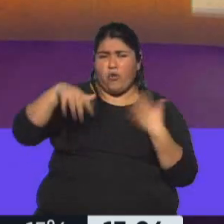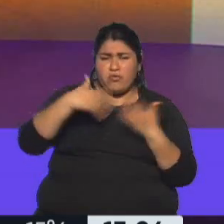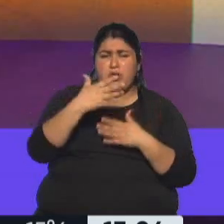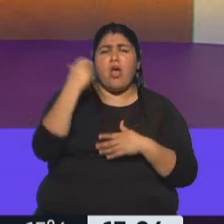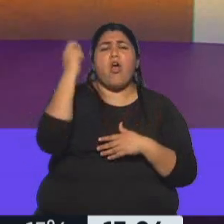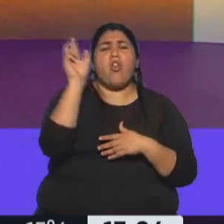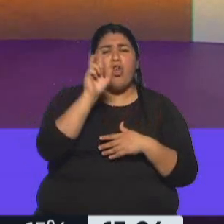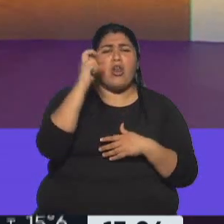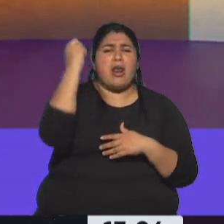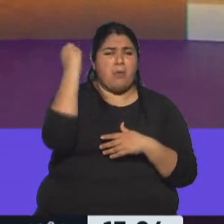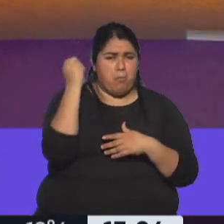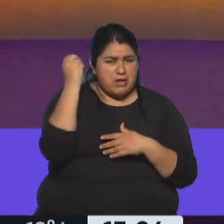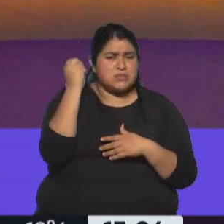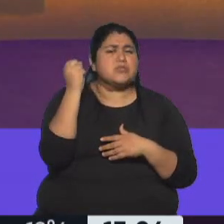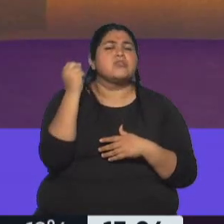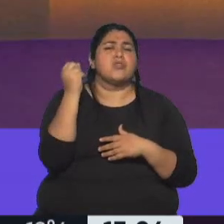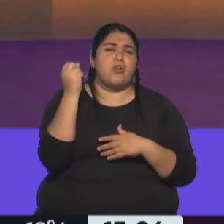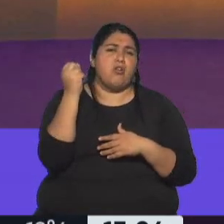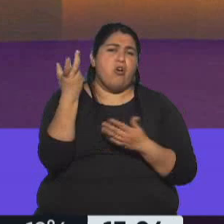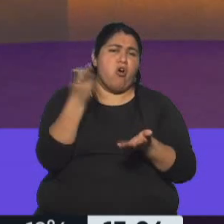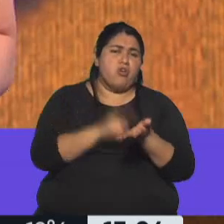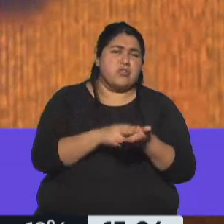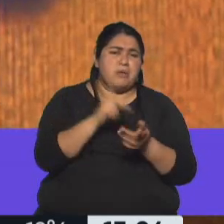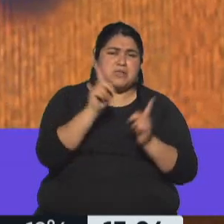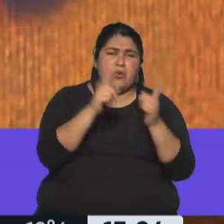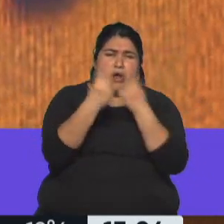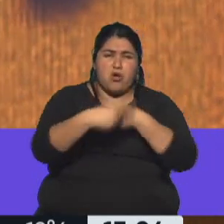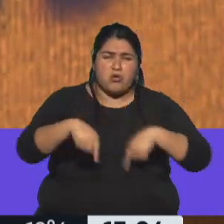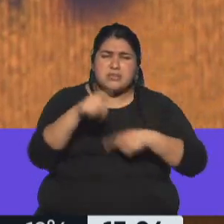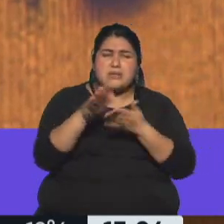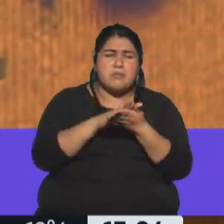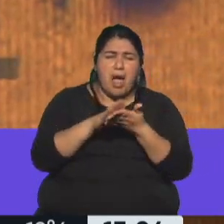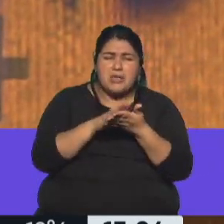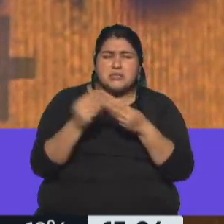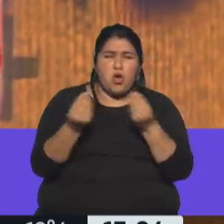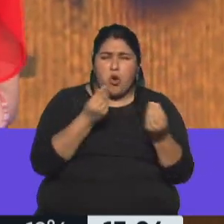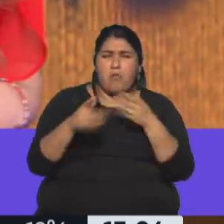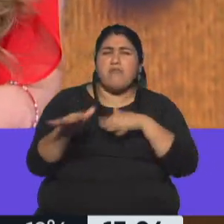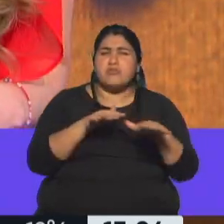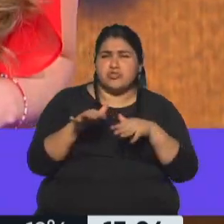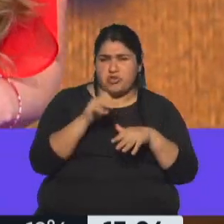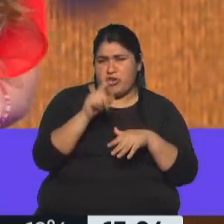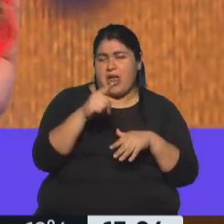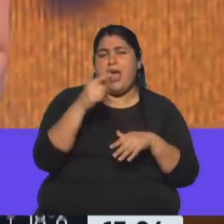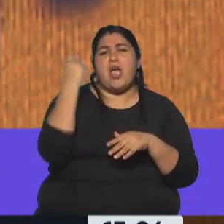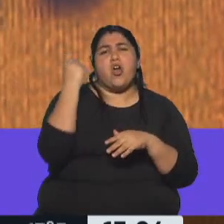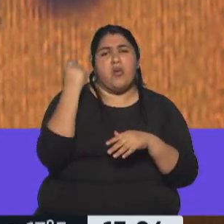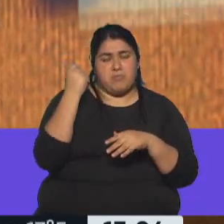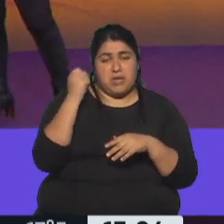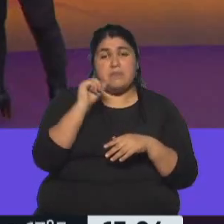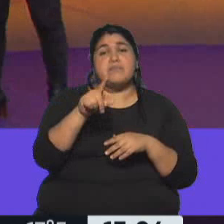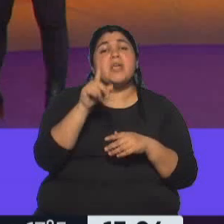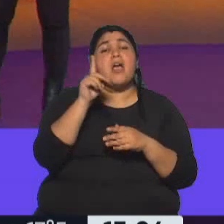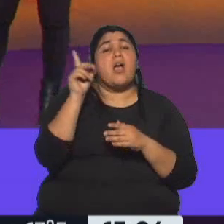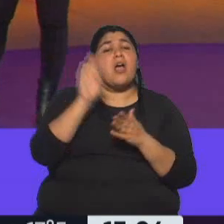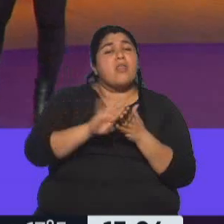pesos debería llevarnos a volver a repetir algunas cuestiones muy básicas de cómo funciona la economía. ¿Por qué la deuda en dólares